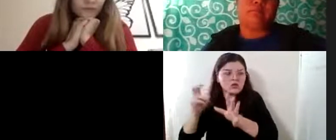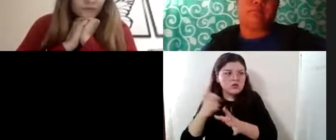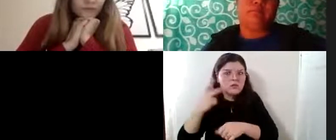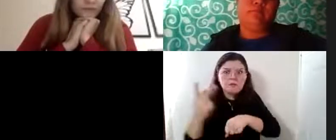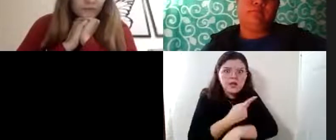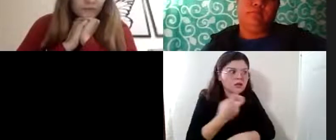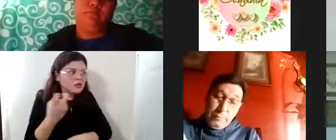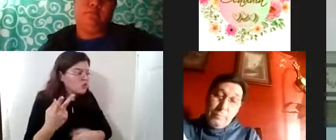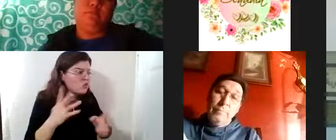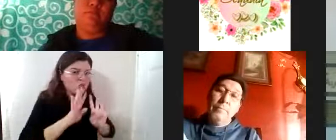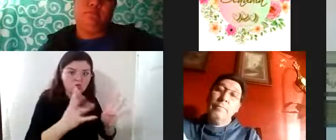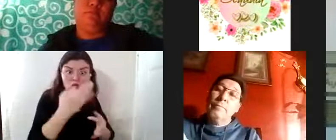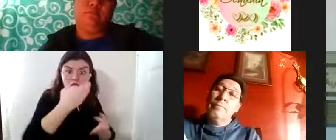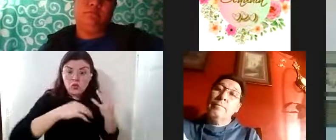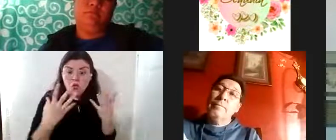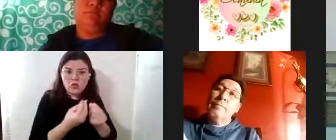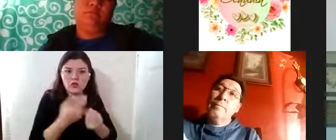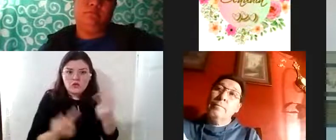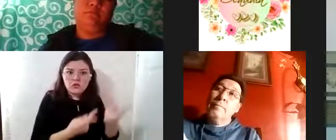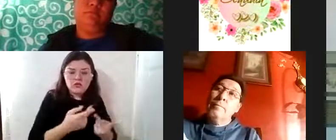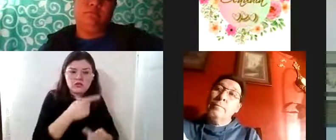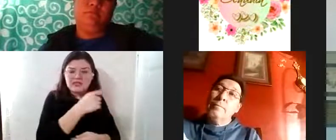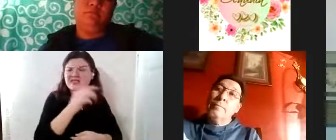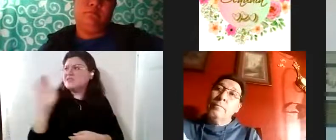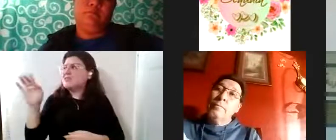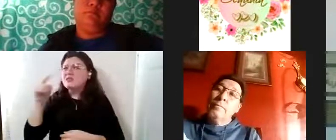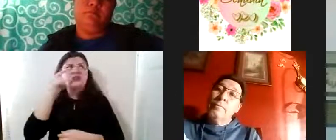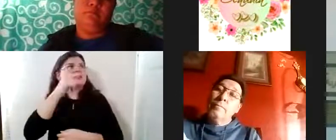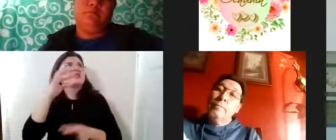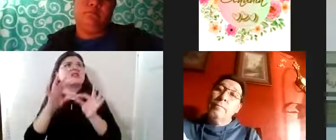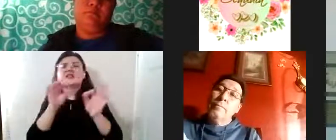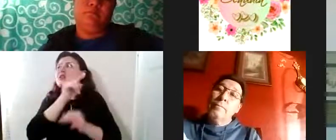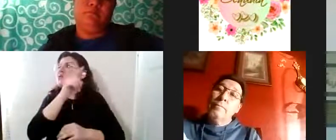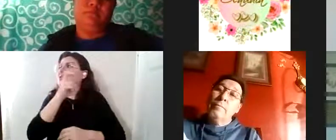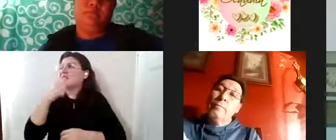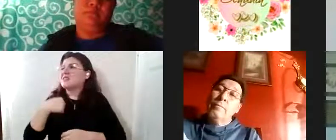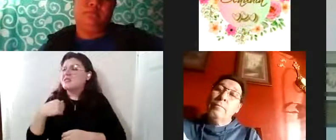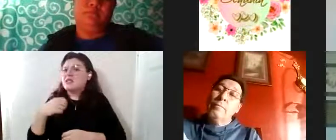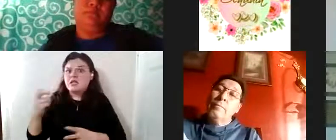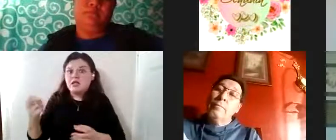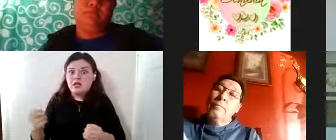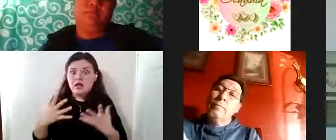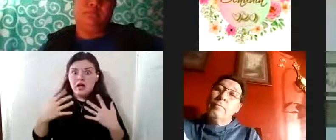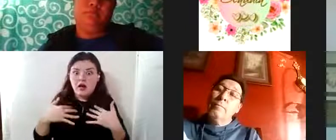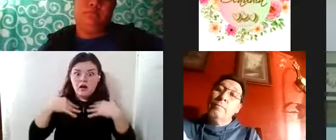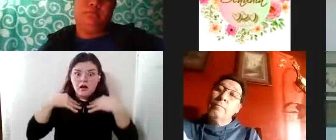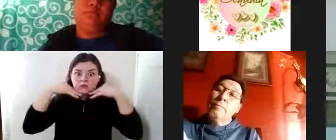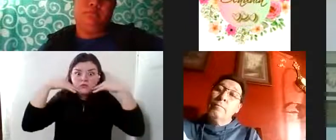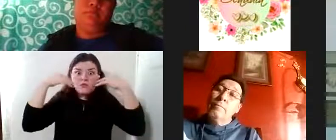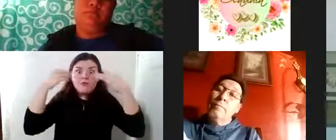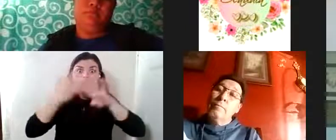vez. El tío Anselmo queda golpe, se puso pálido como la